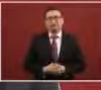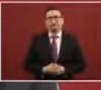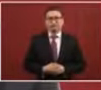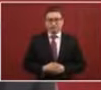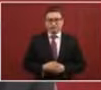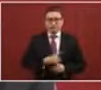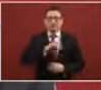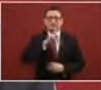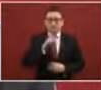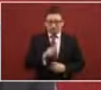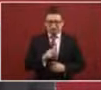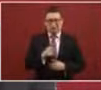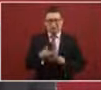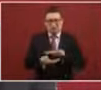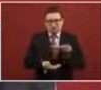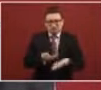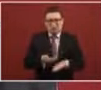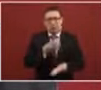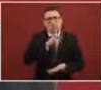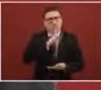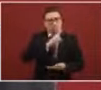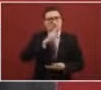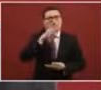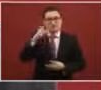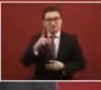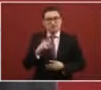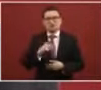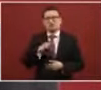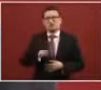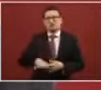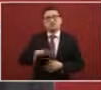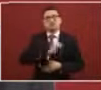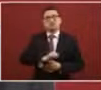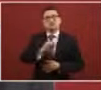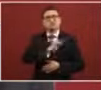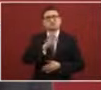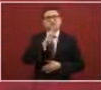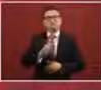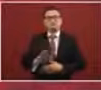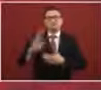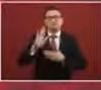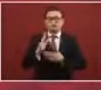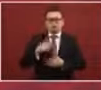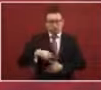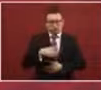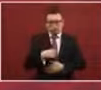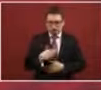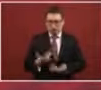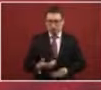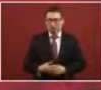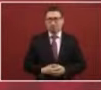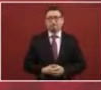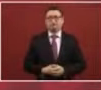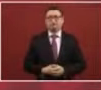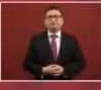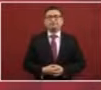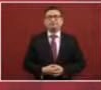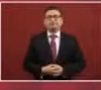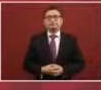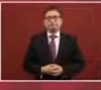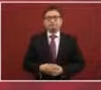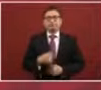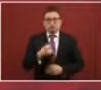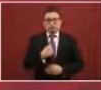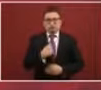y va a mejorar el servicio de salud. Es un compromiso que tenemos. Entonces, yo quiero